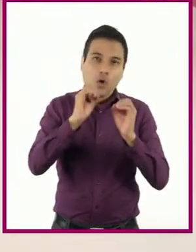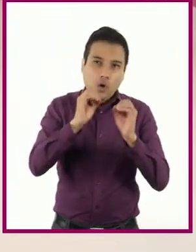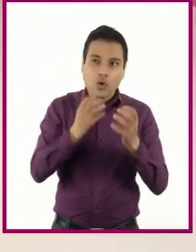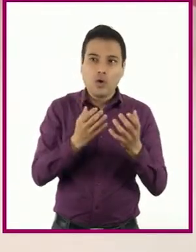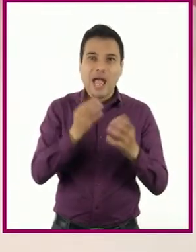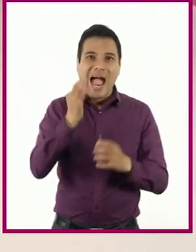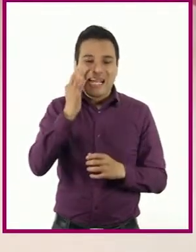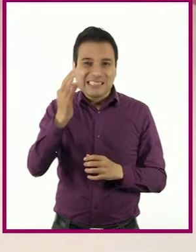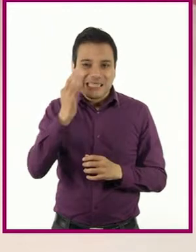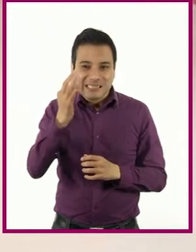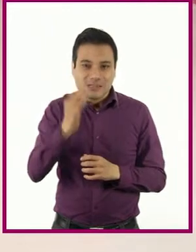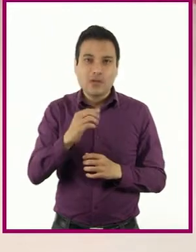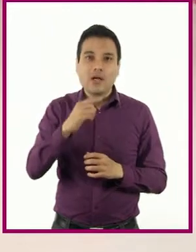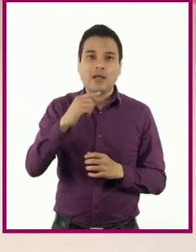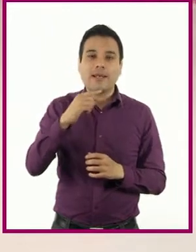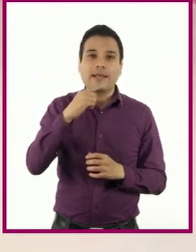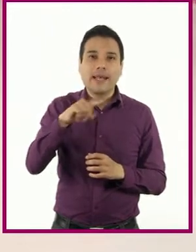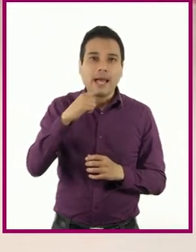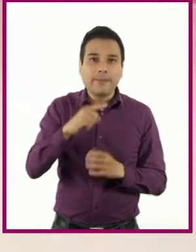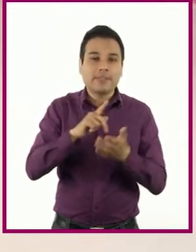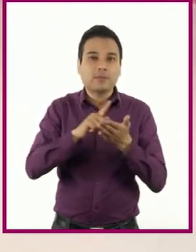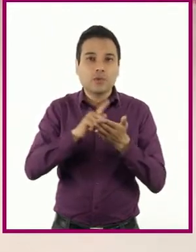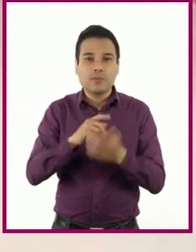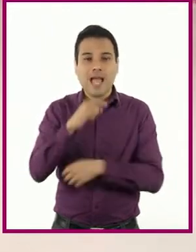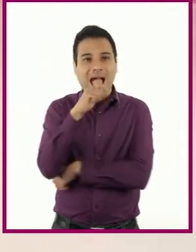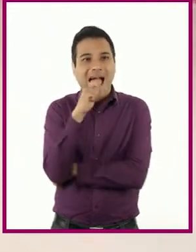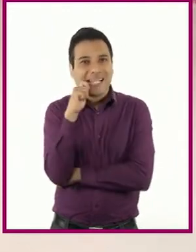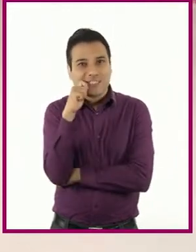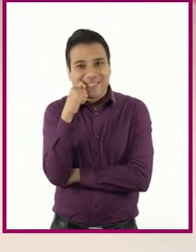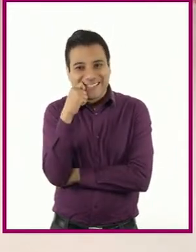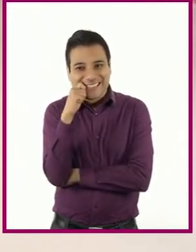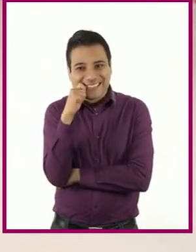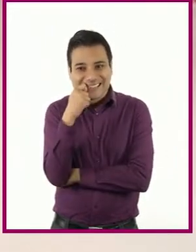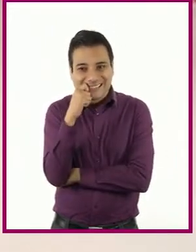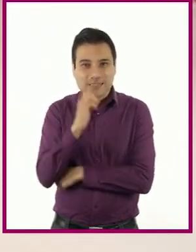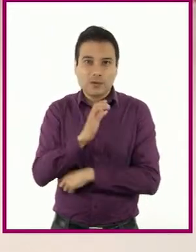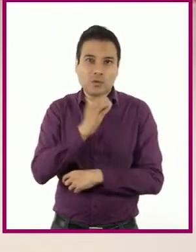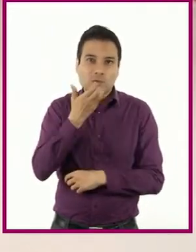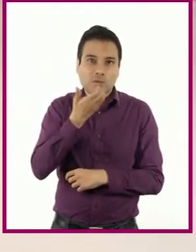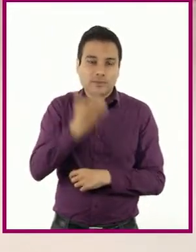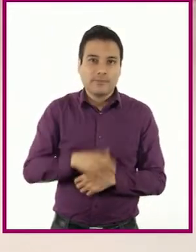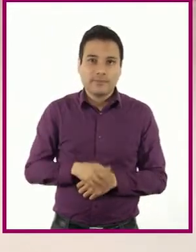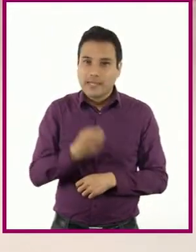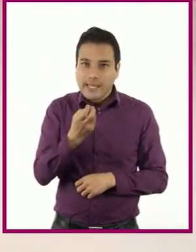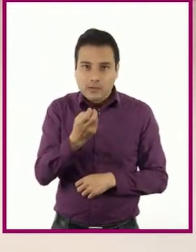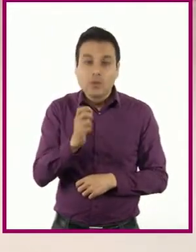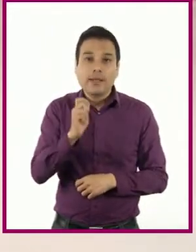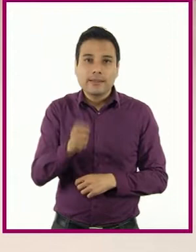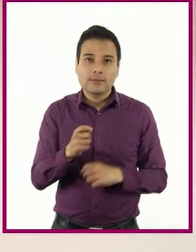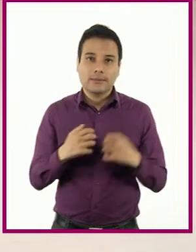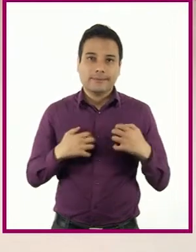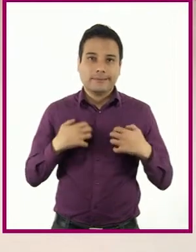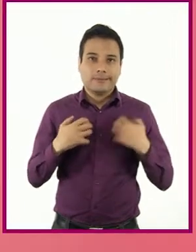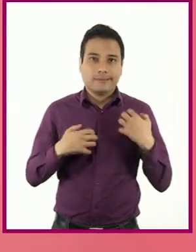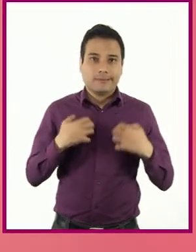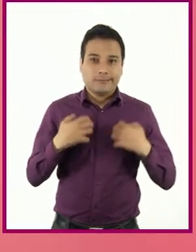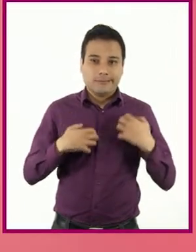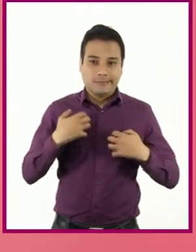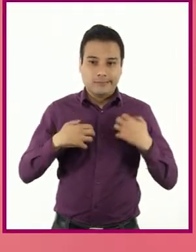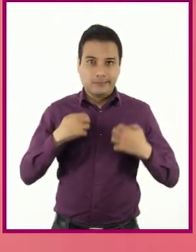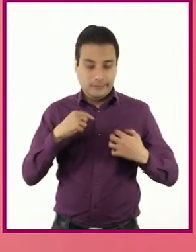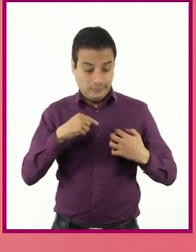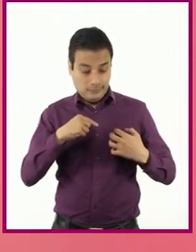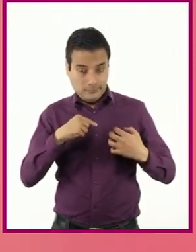morder un lápiz o el tapón de un bolígrafo. Todo esto da cuenta de una situación de ansiedad que con el tiempo se